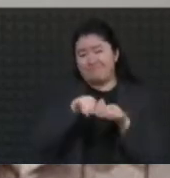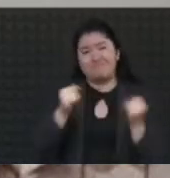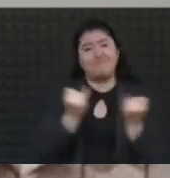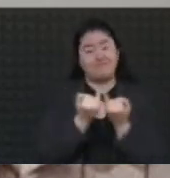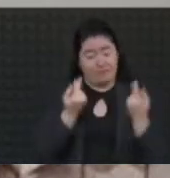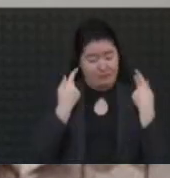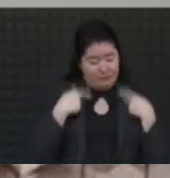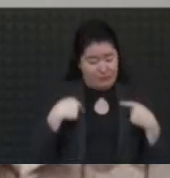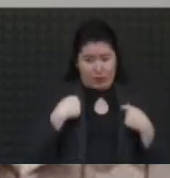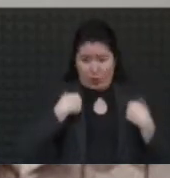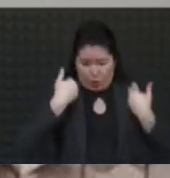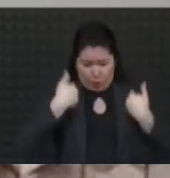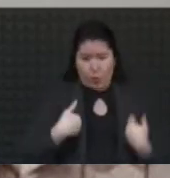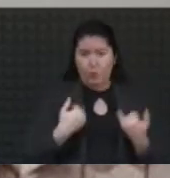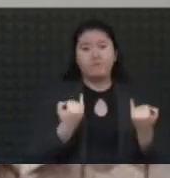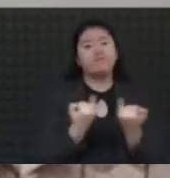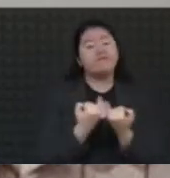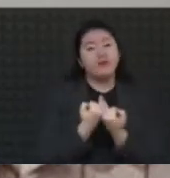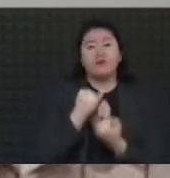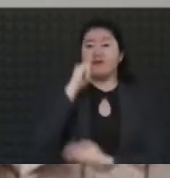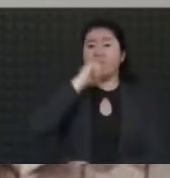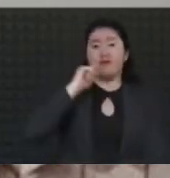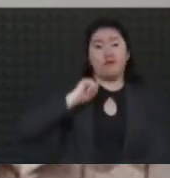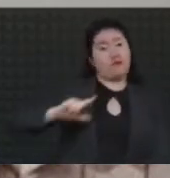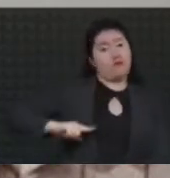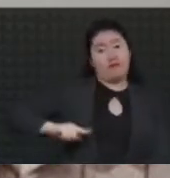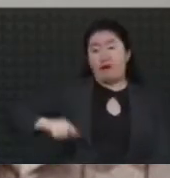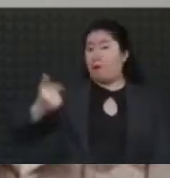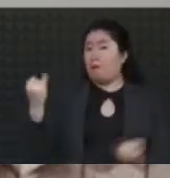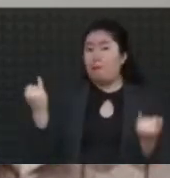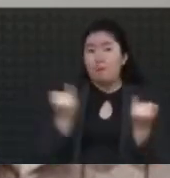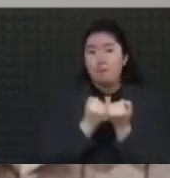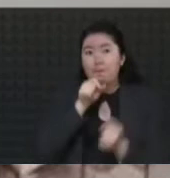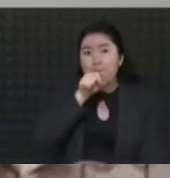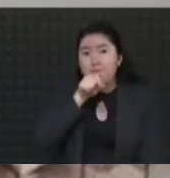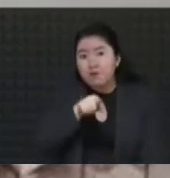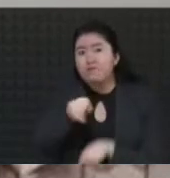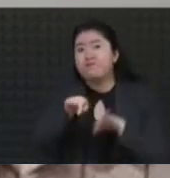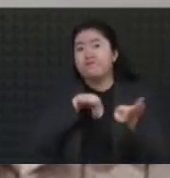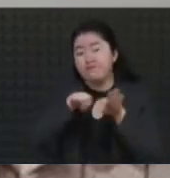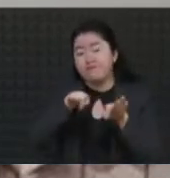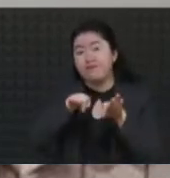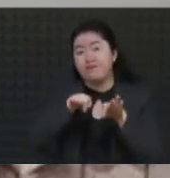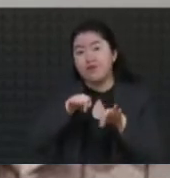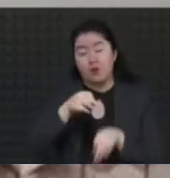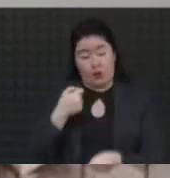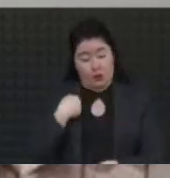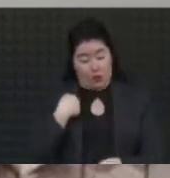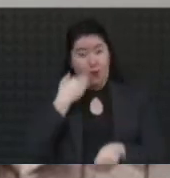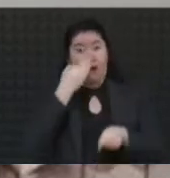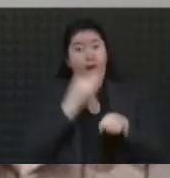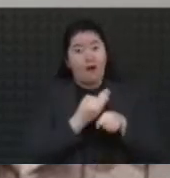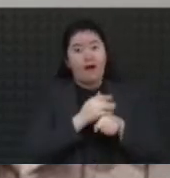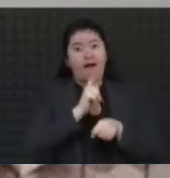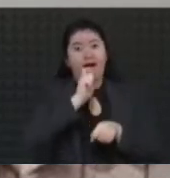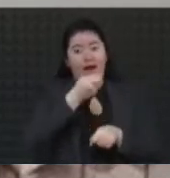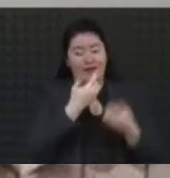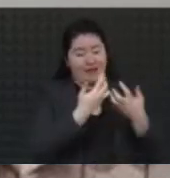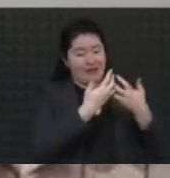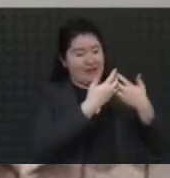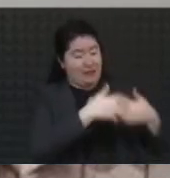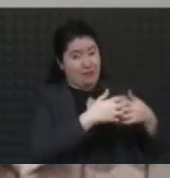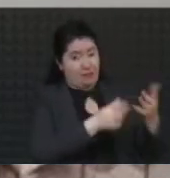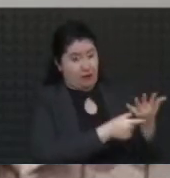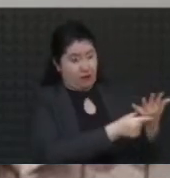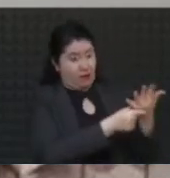de la línea 12, nos corresponde hacer público el dictamen de esta empresa